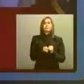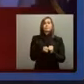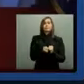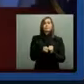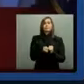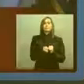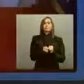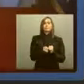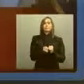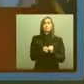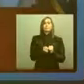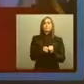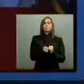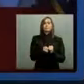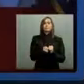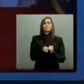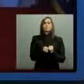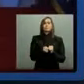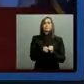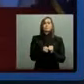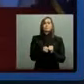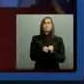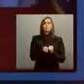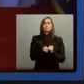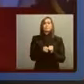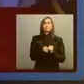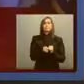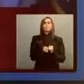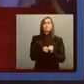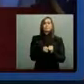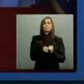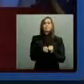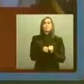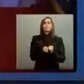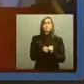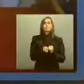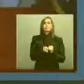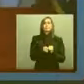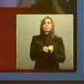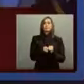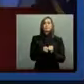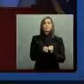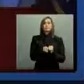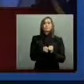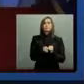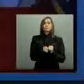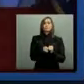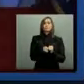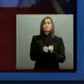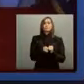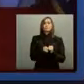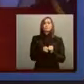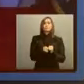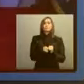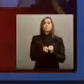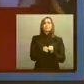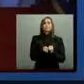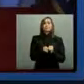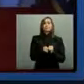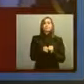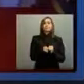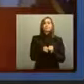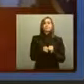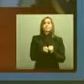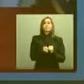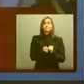es el gobierno del cambio y el gobierno de la transparencia a usted se le olvidó decirle que a usted le va a